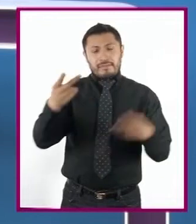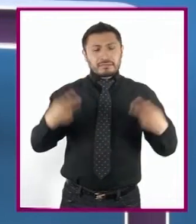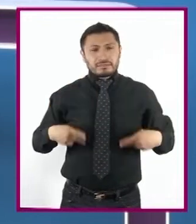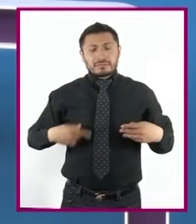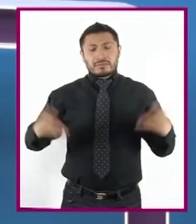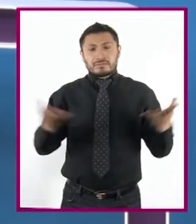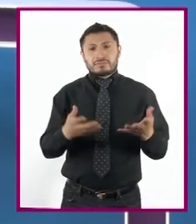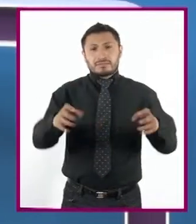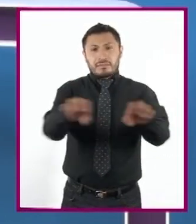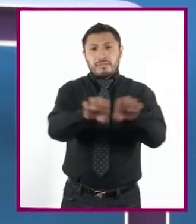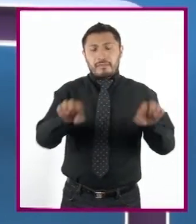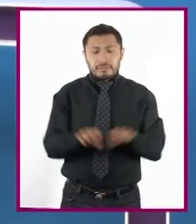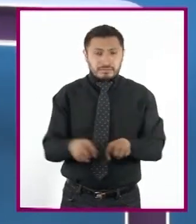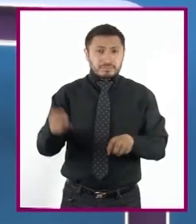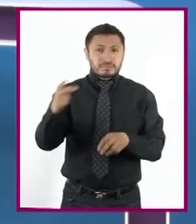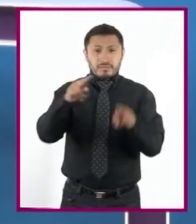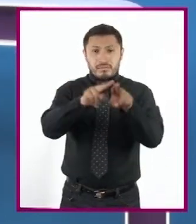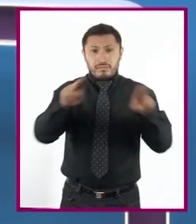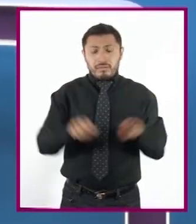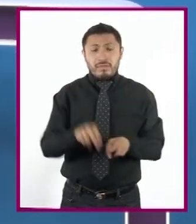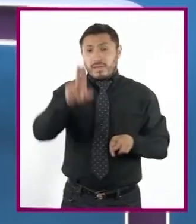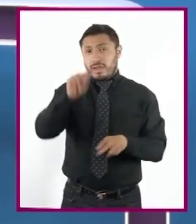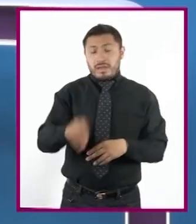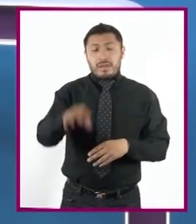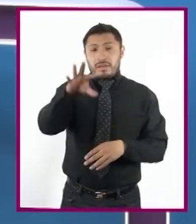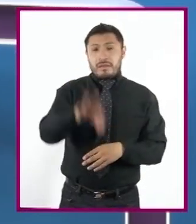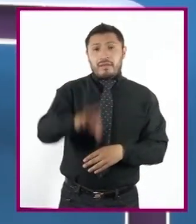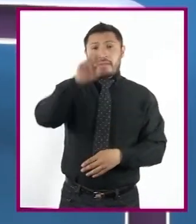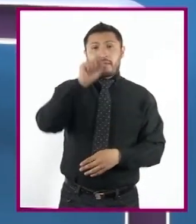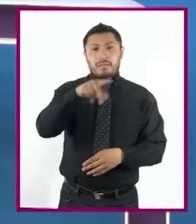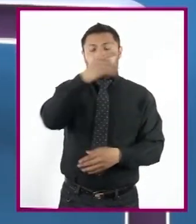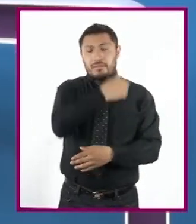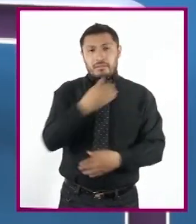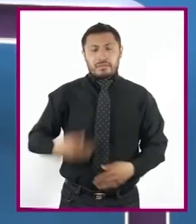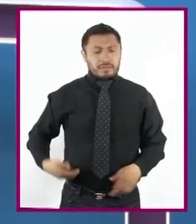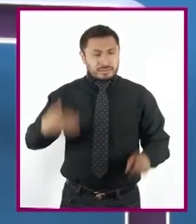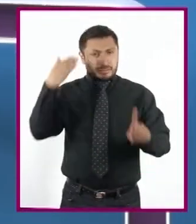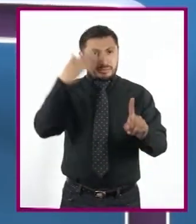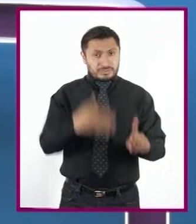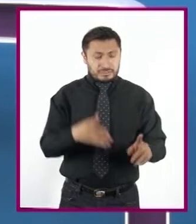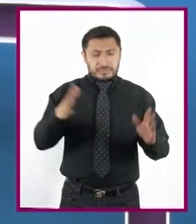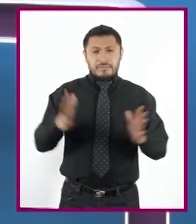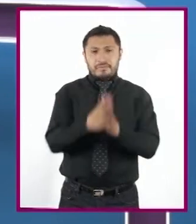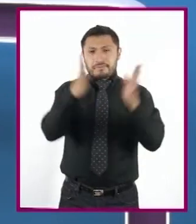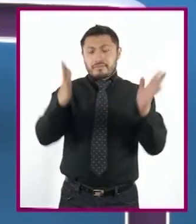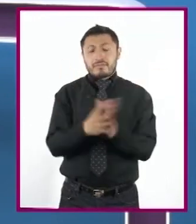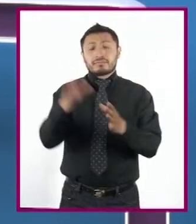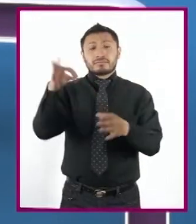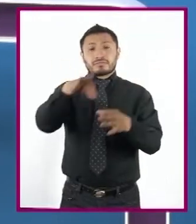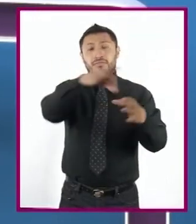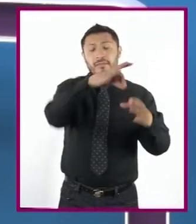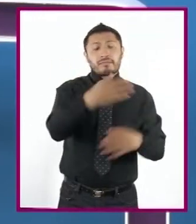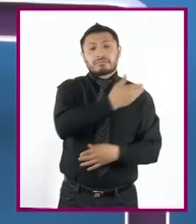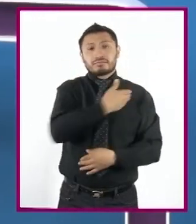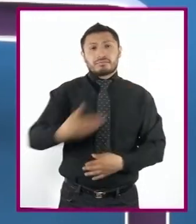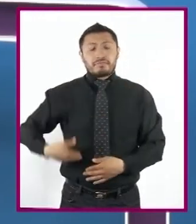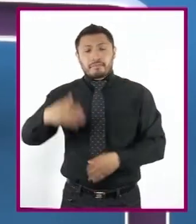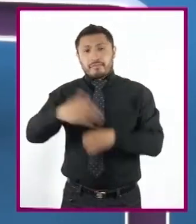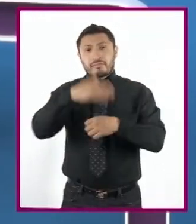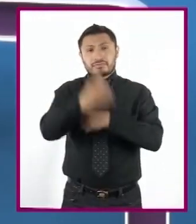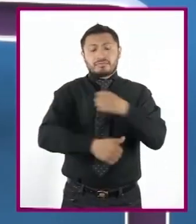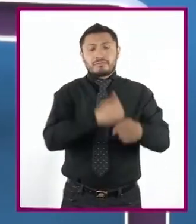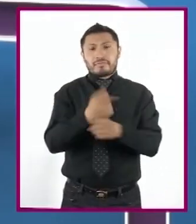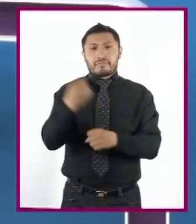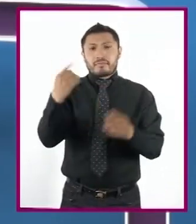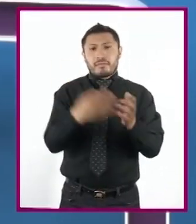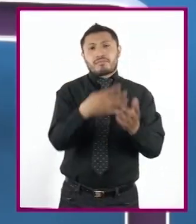Partido Nacional Antirreeleccionista, con el objetivo de poder participar en las elecciones presidenciales del año siguiente,